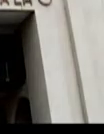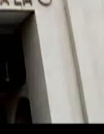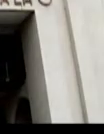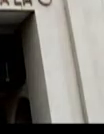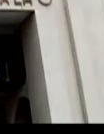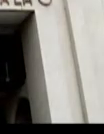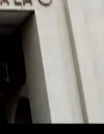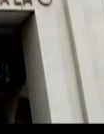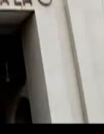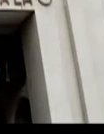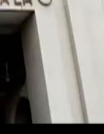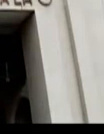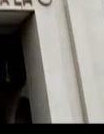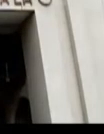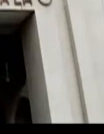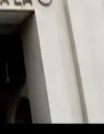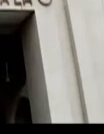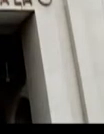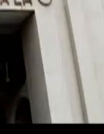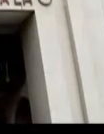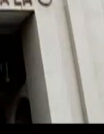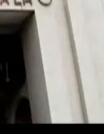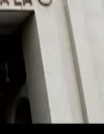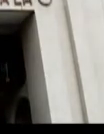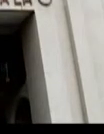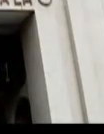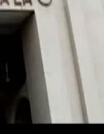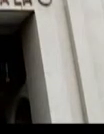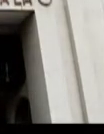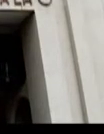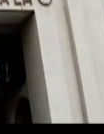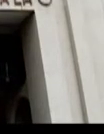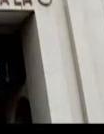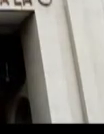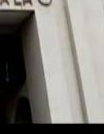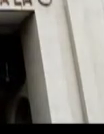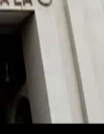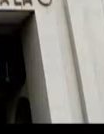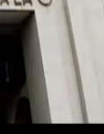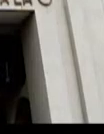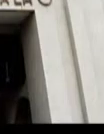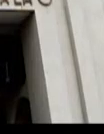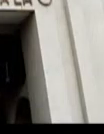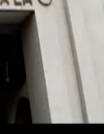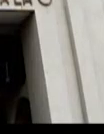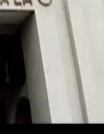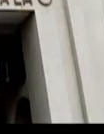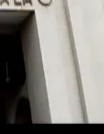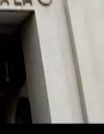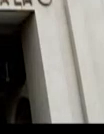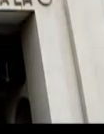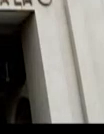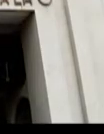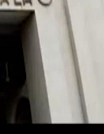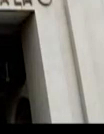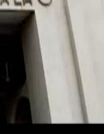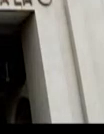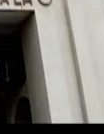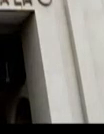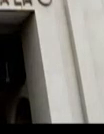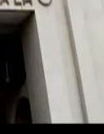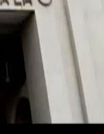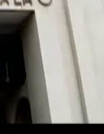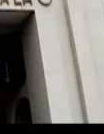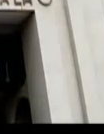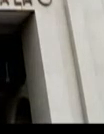Consejo Nacional del Deporte Estudiantil, encabezado por Manuel Merodio, y que ha tenido un impacto que se ha notado